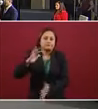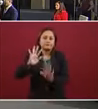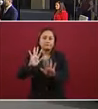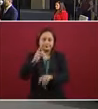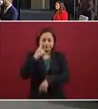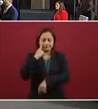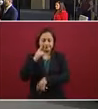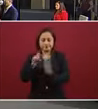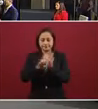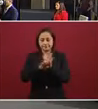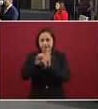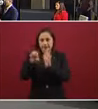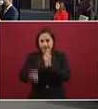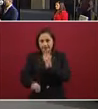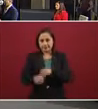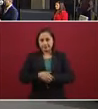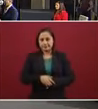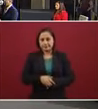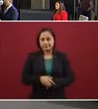para que